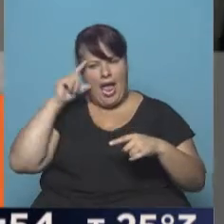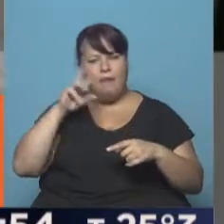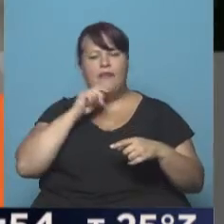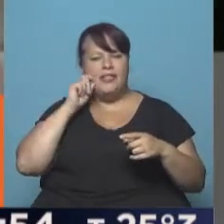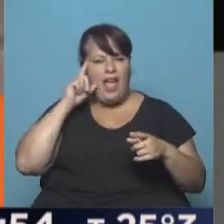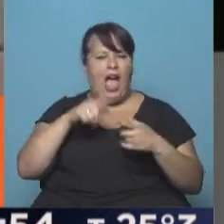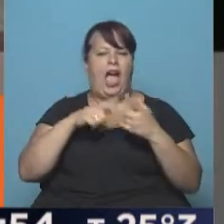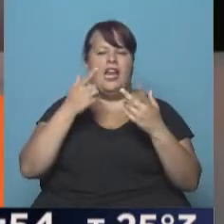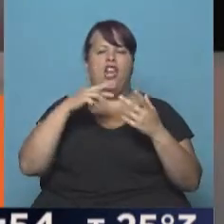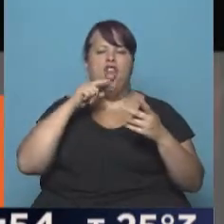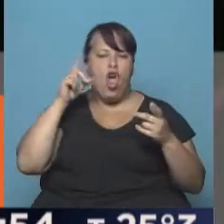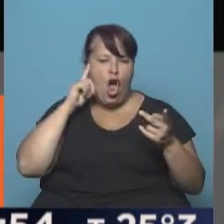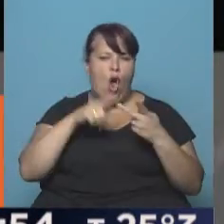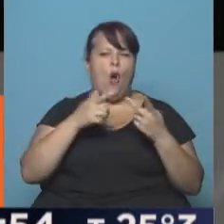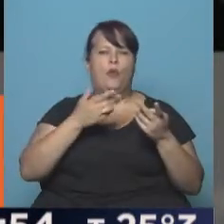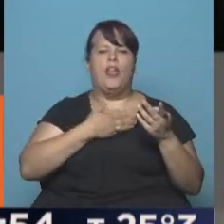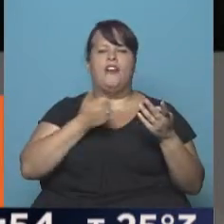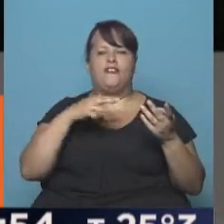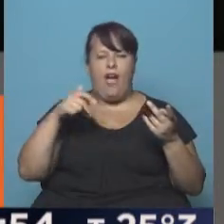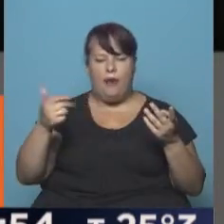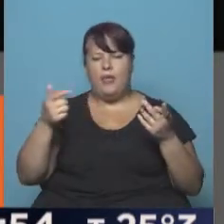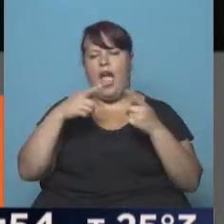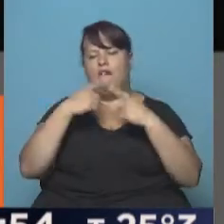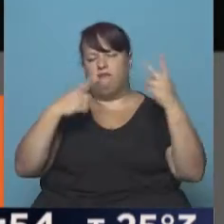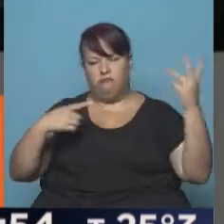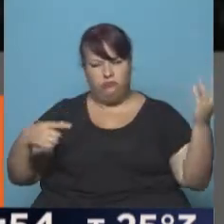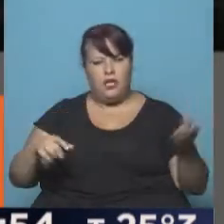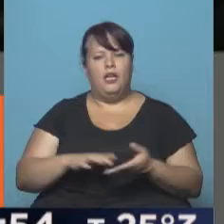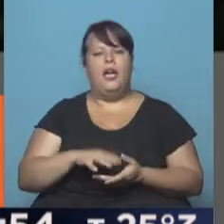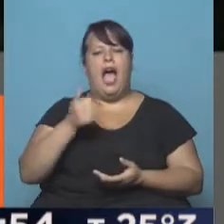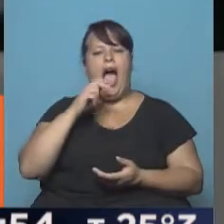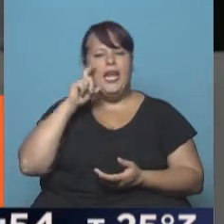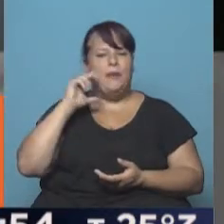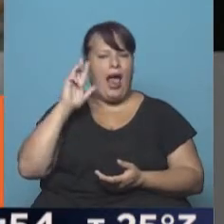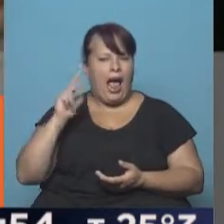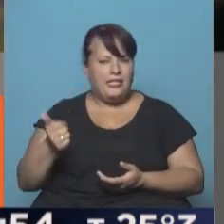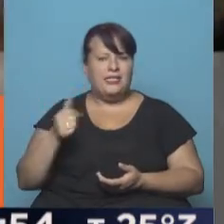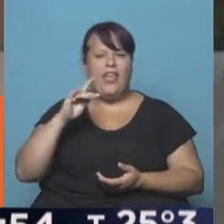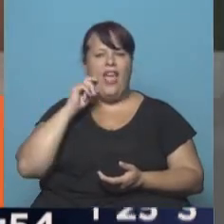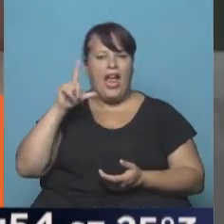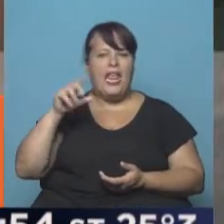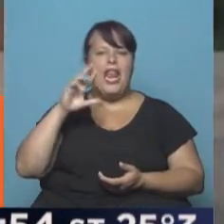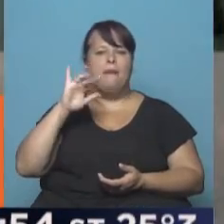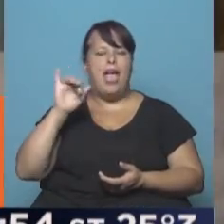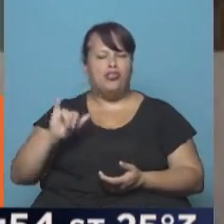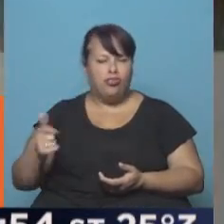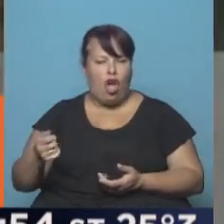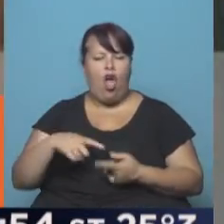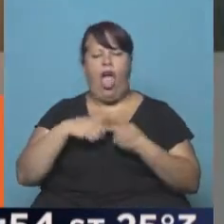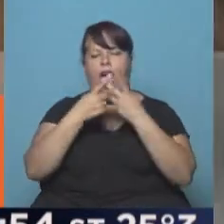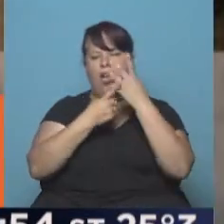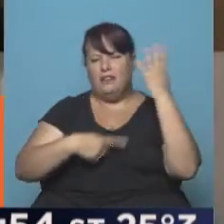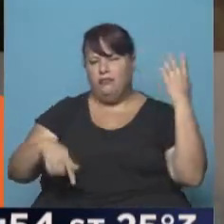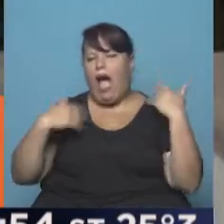Frankie Langdon, a Iván Noble, a Fabián el Zorrito Bonquintiero, a Aníbal García, a Daniel Pipi Piazzolla. Una gran,